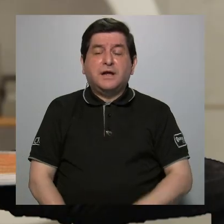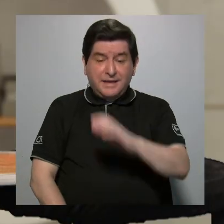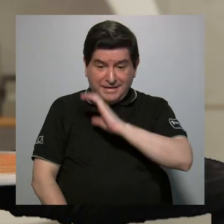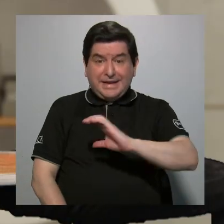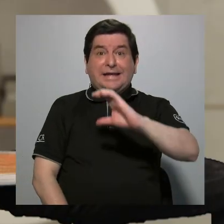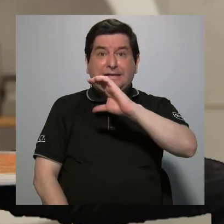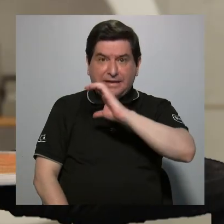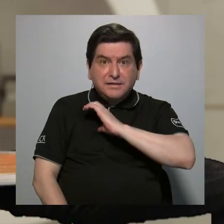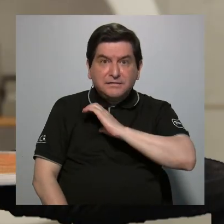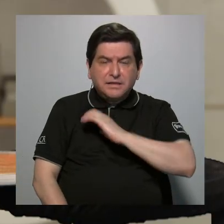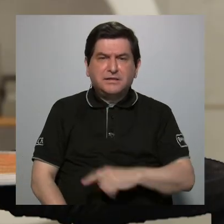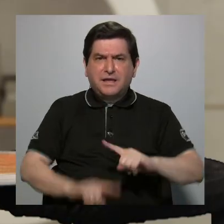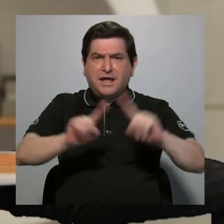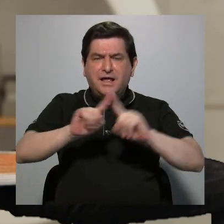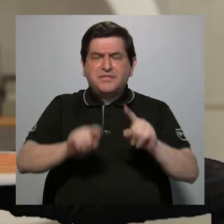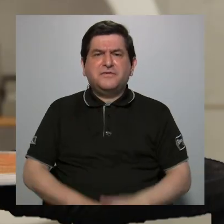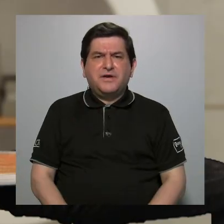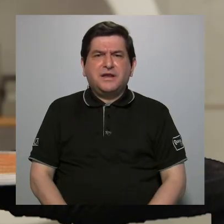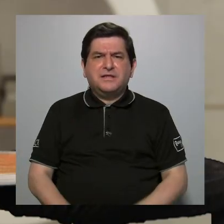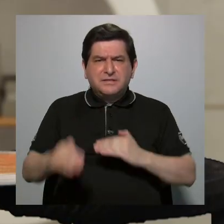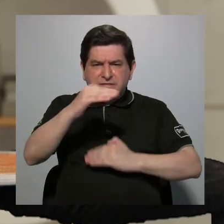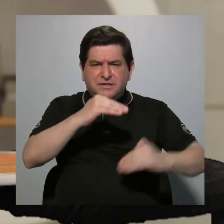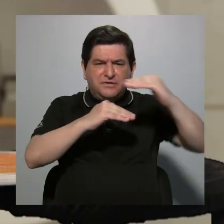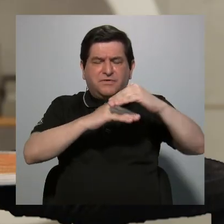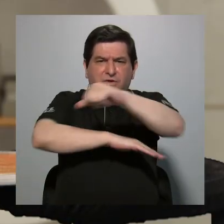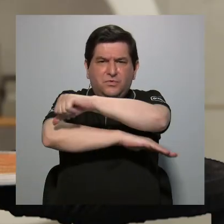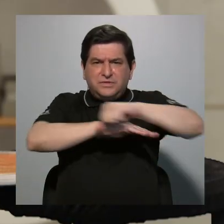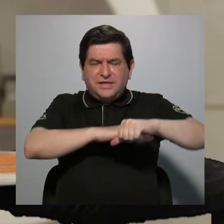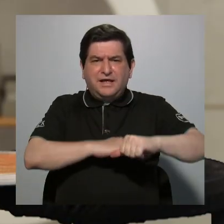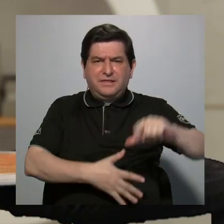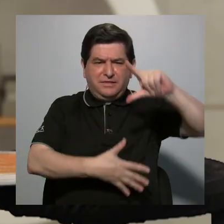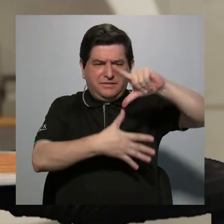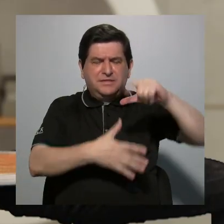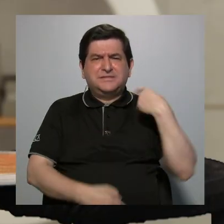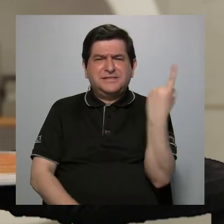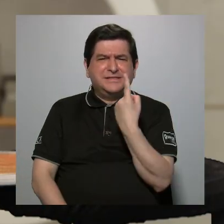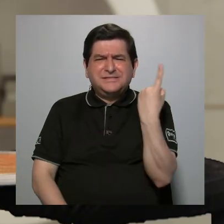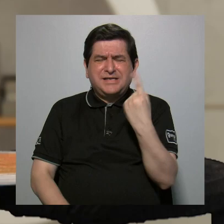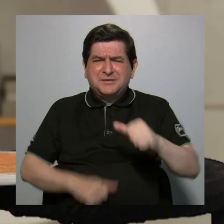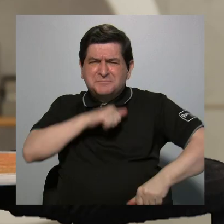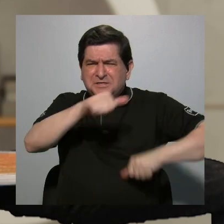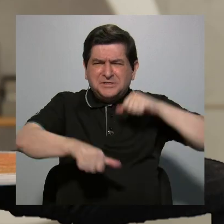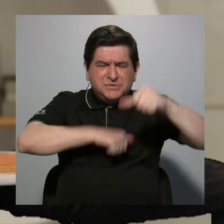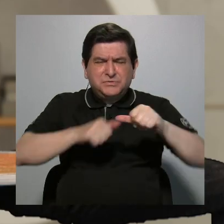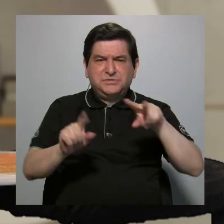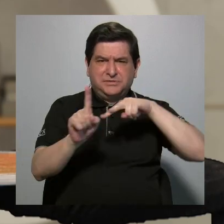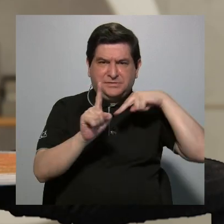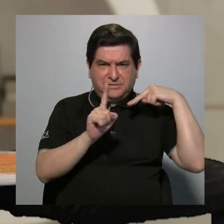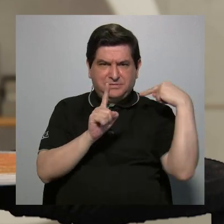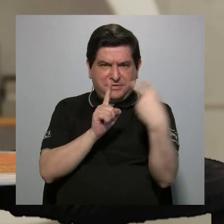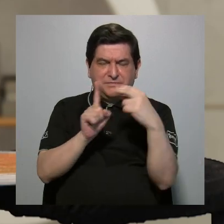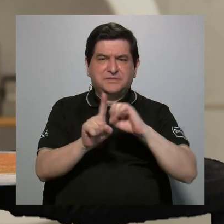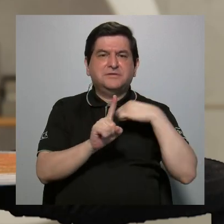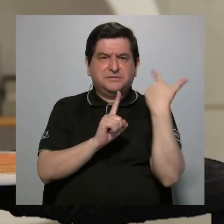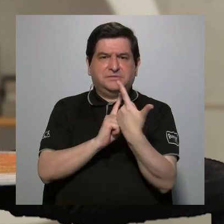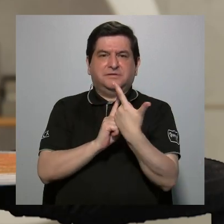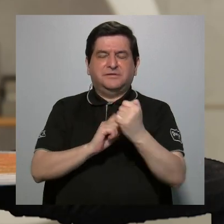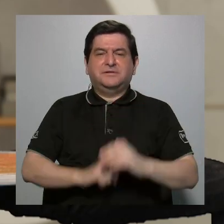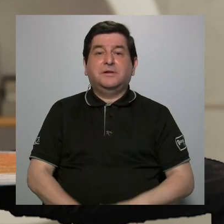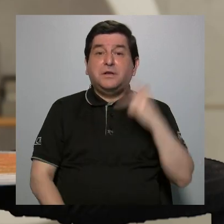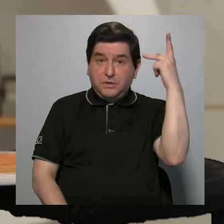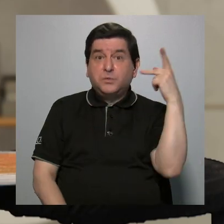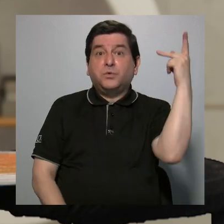Eso ha caracterizado muchas facultades de arquitectura en América Latina. Siempre han sido muy combativas desde el punto de vista